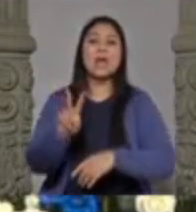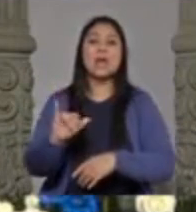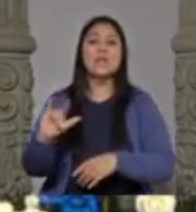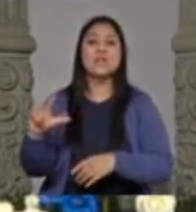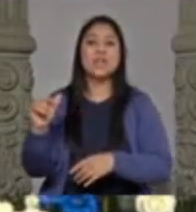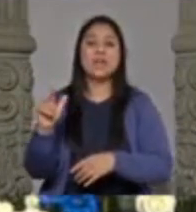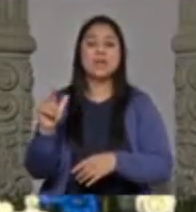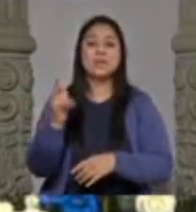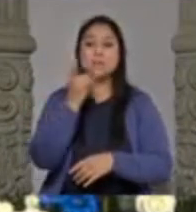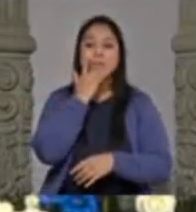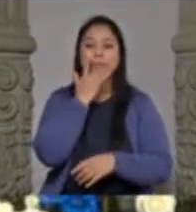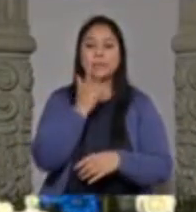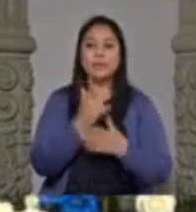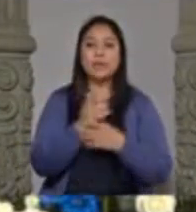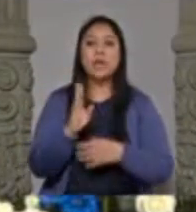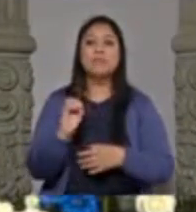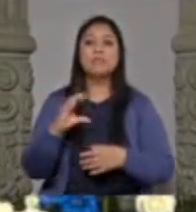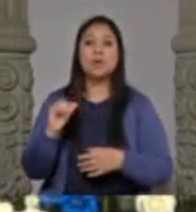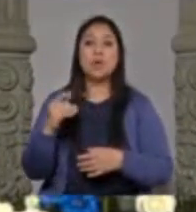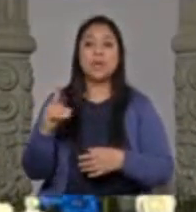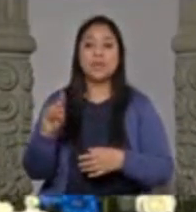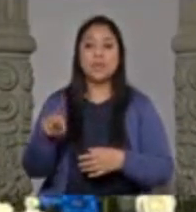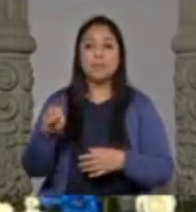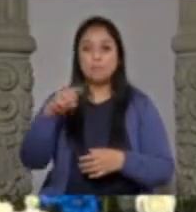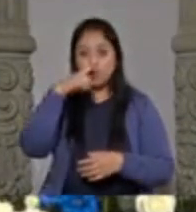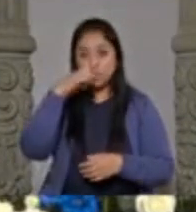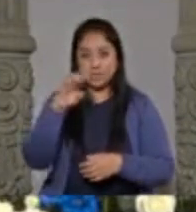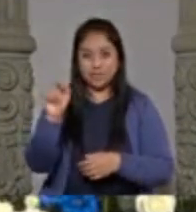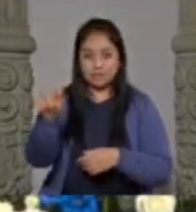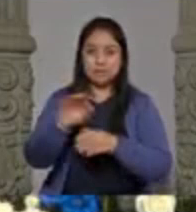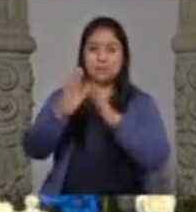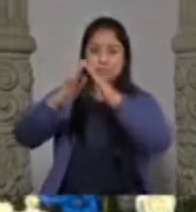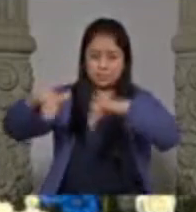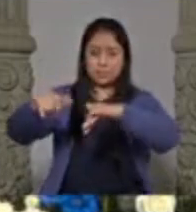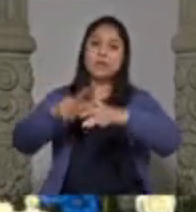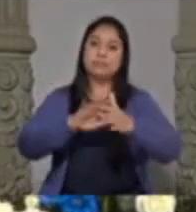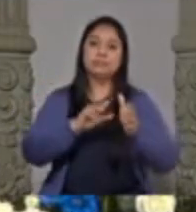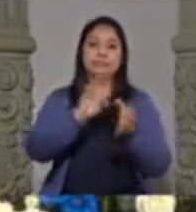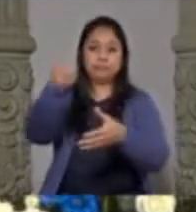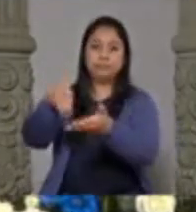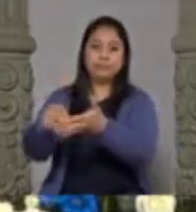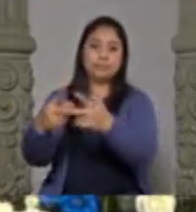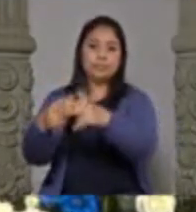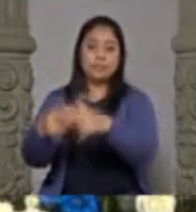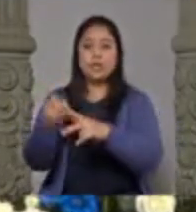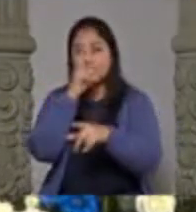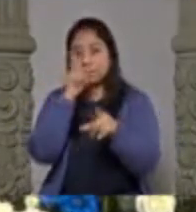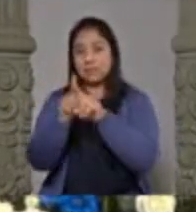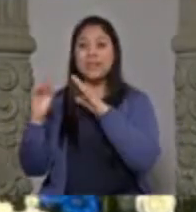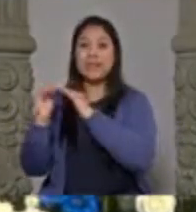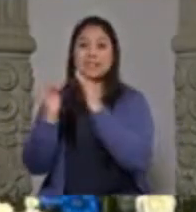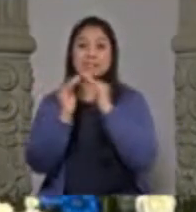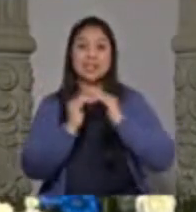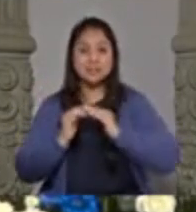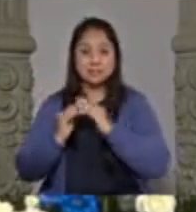perdón, de Boca el Monte, y las casas que fueron dañadas severamente por las tormentas